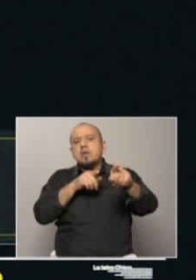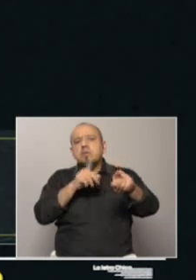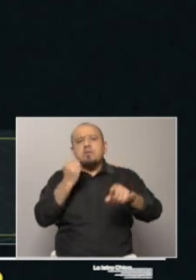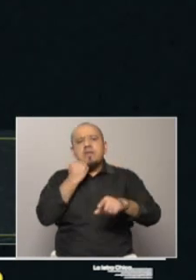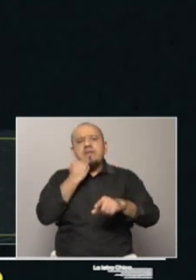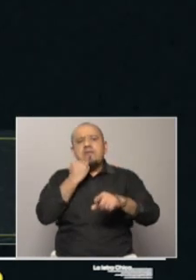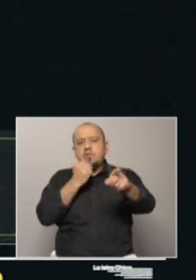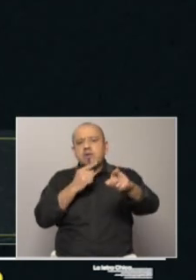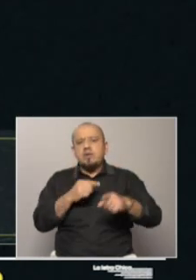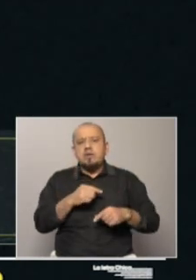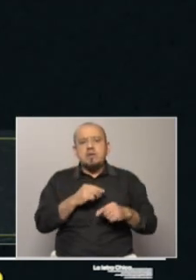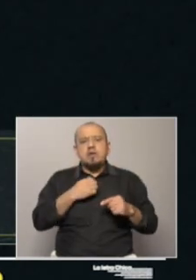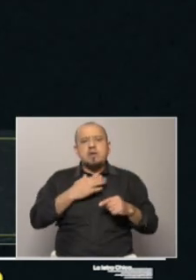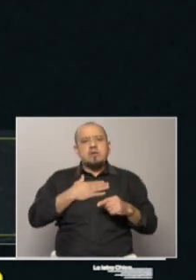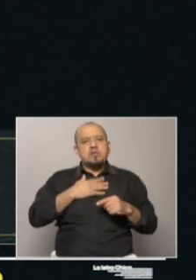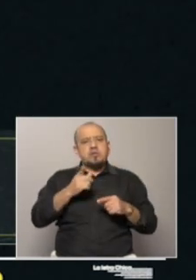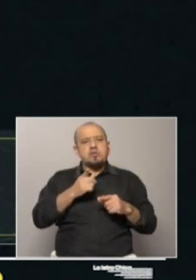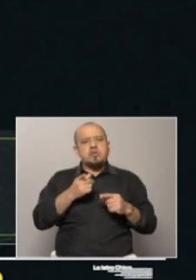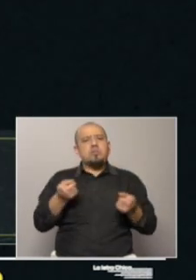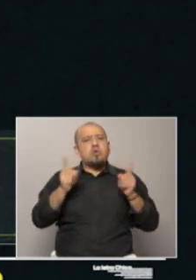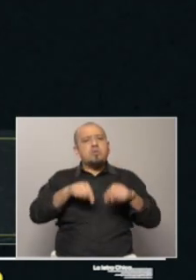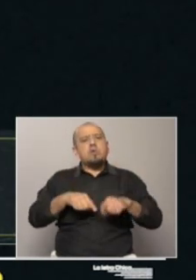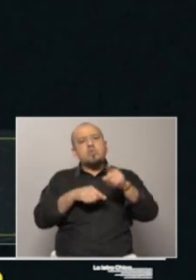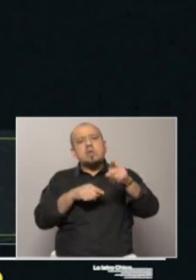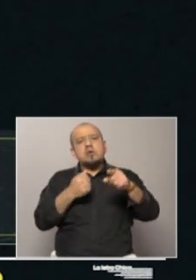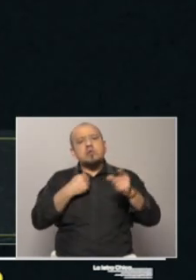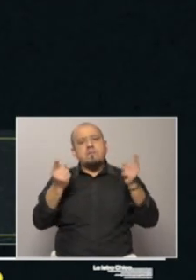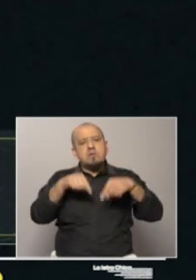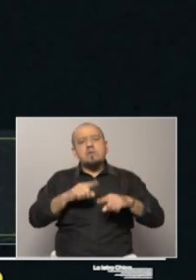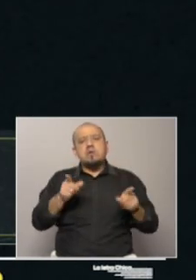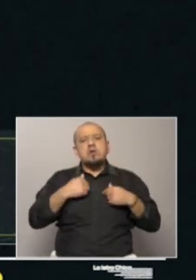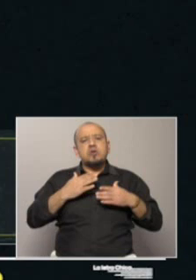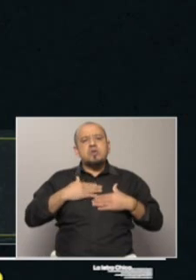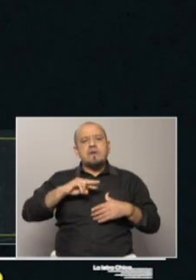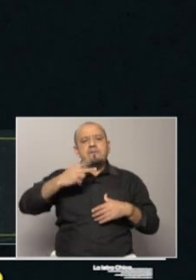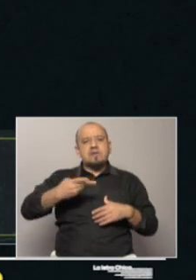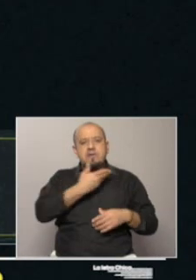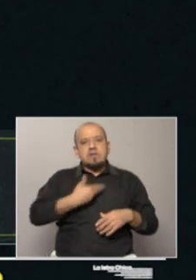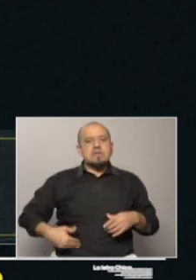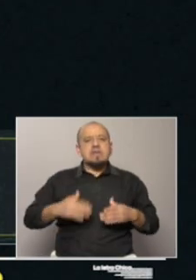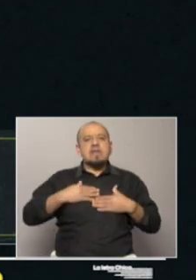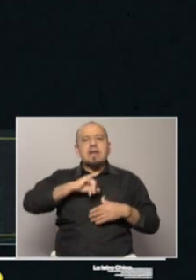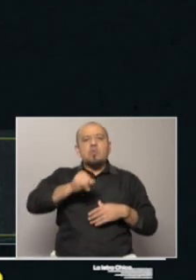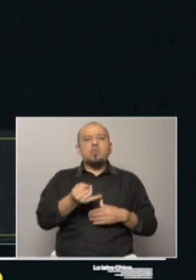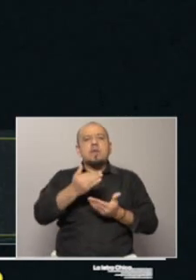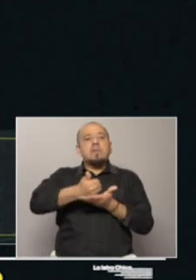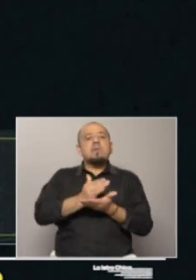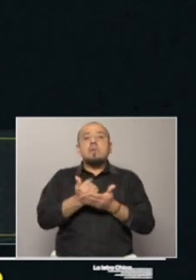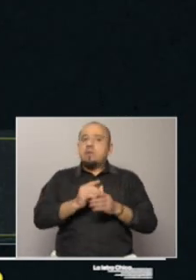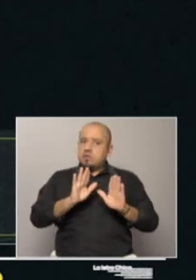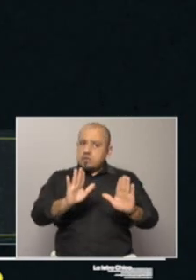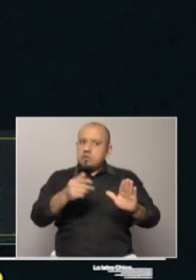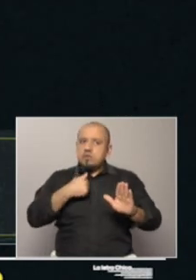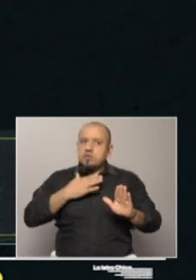atrevido. Mire, yo no tengo por qué volver a donde usted quiera que yo vuelva. Yo soy el vicepresidente de la Junta Departamental. Wow. Mire, no me